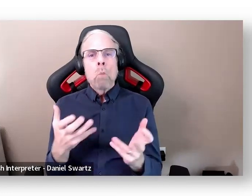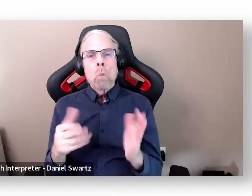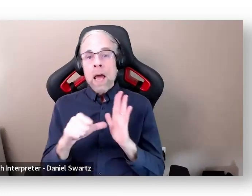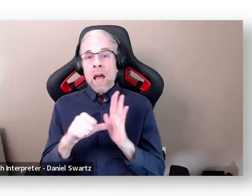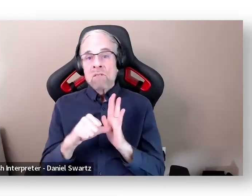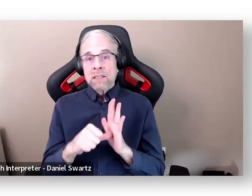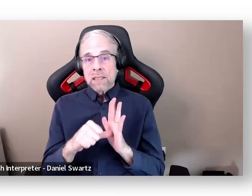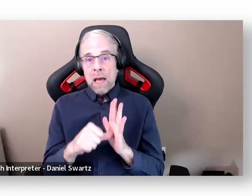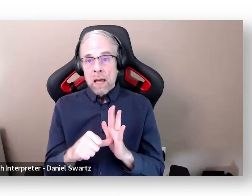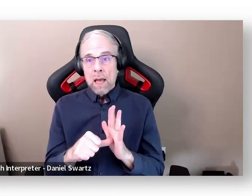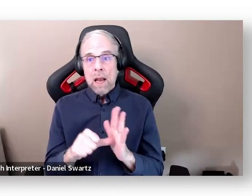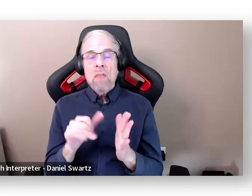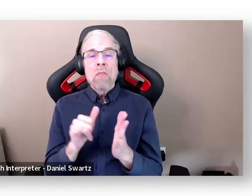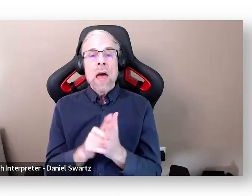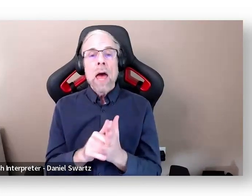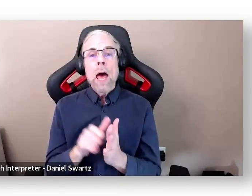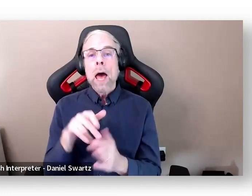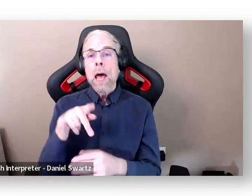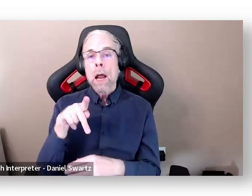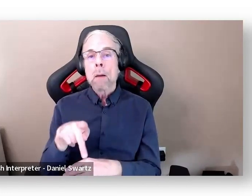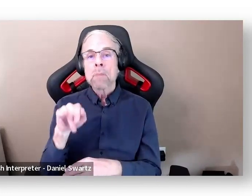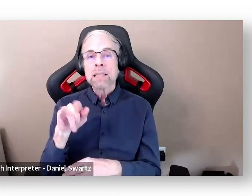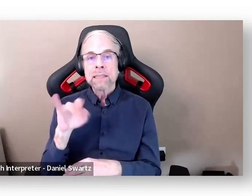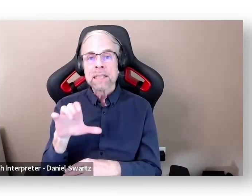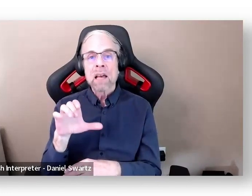Ok, la próxima diapositiva.